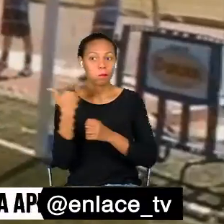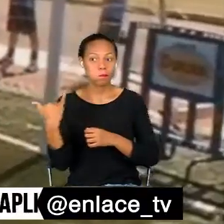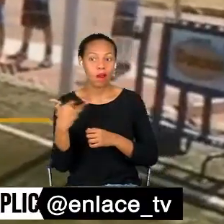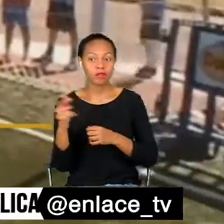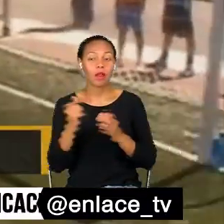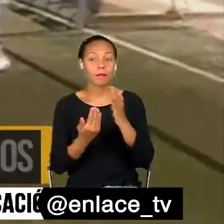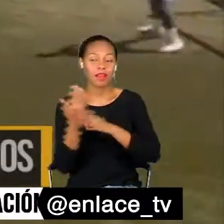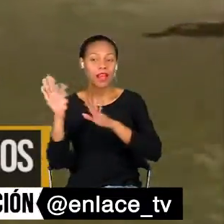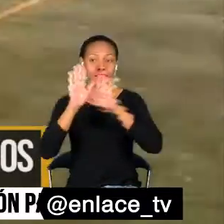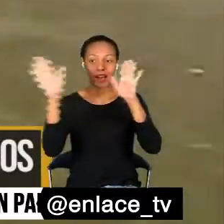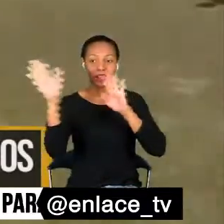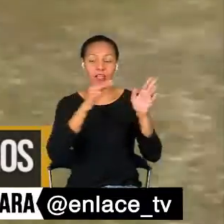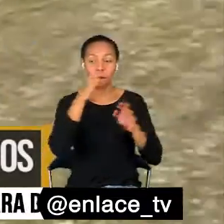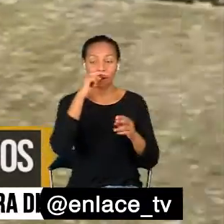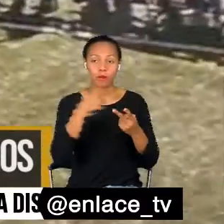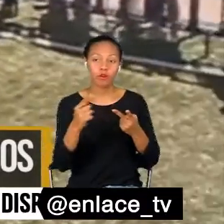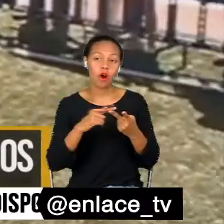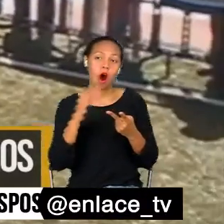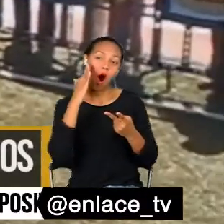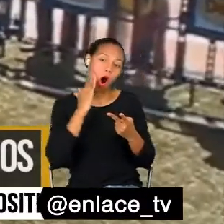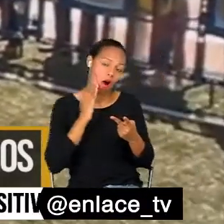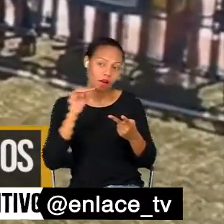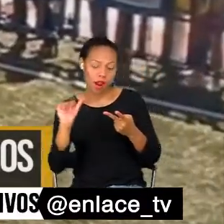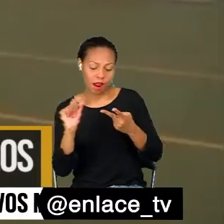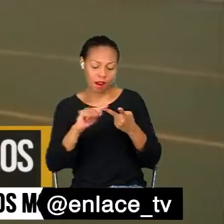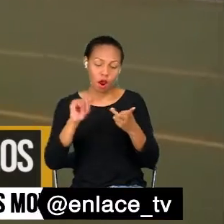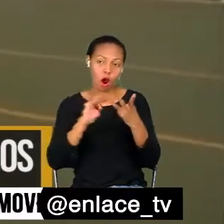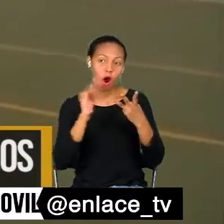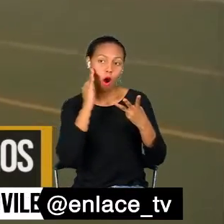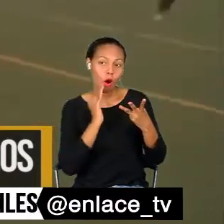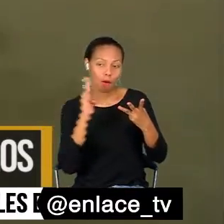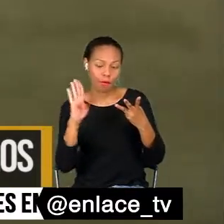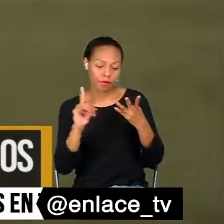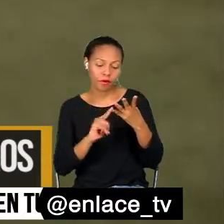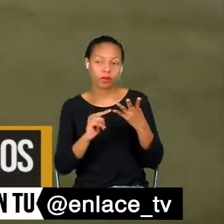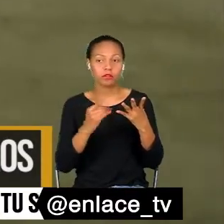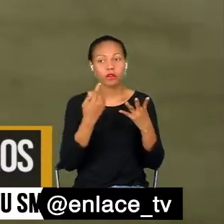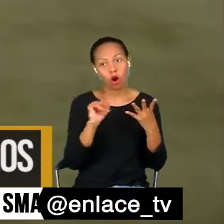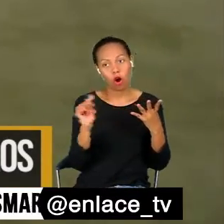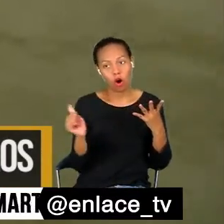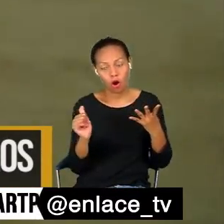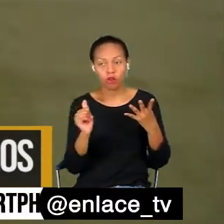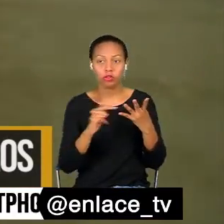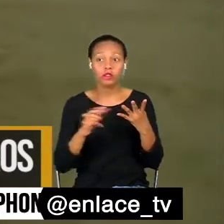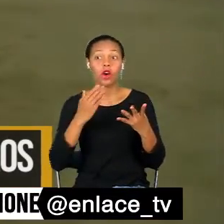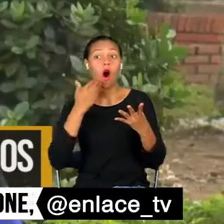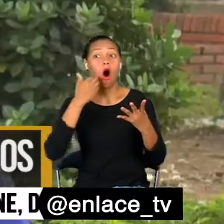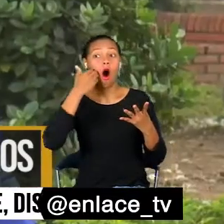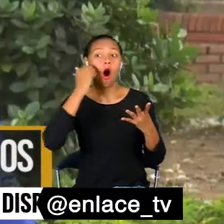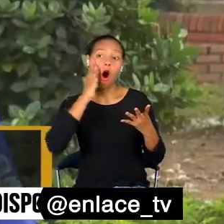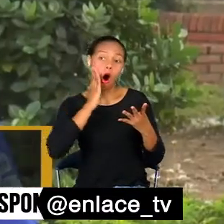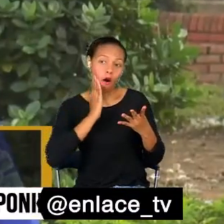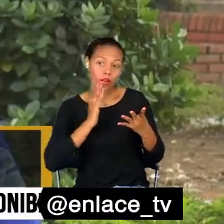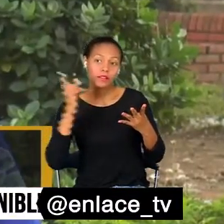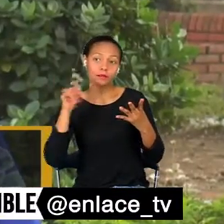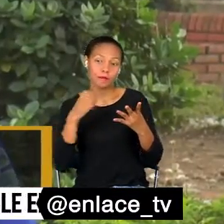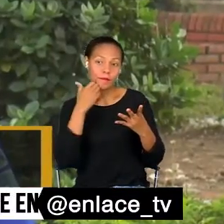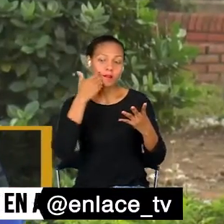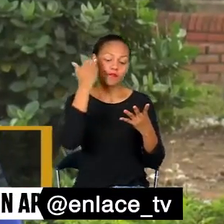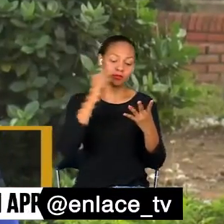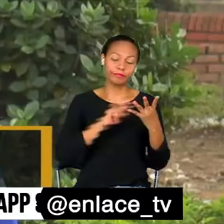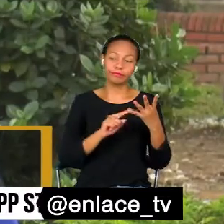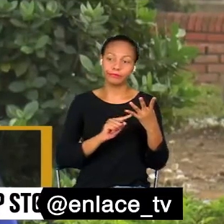infantil, prejuvenil A, prejuvenil B, juvenil y única especial que incluye a jóvenes y adultos. Vamos a iniciar aproximadamente, si